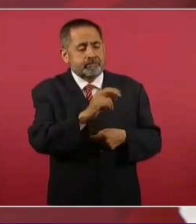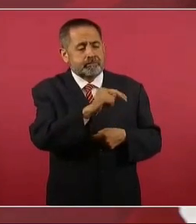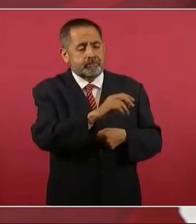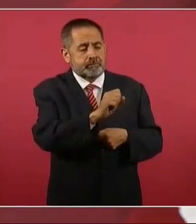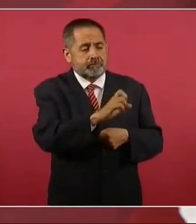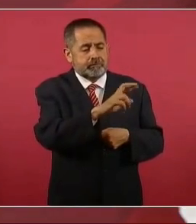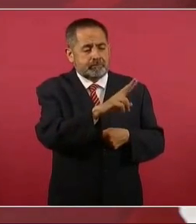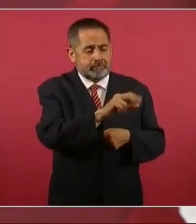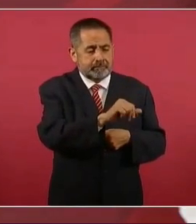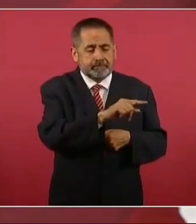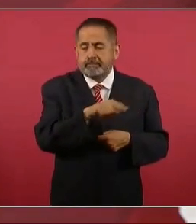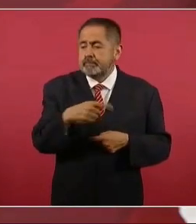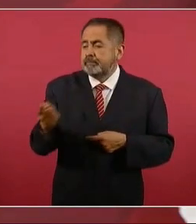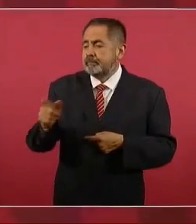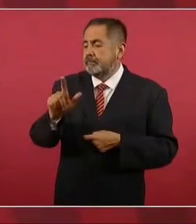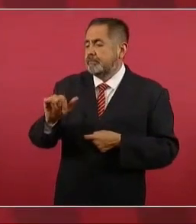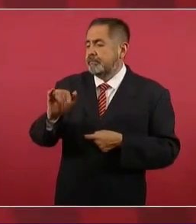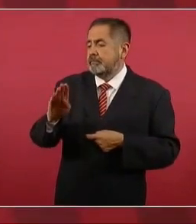Antireeleccionismo